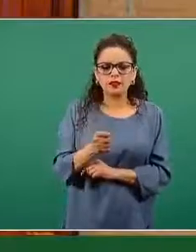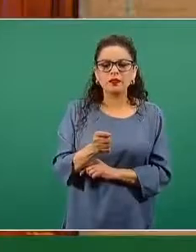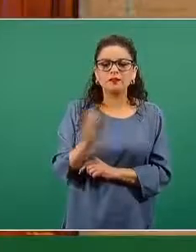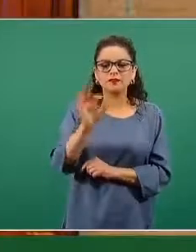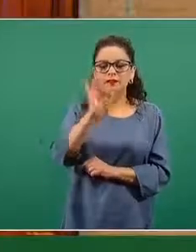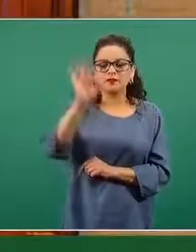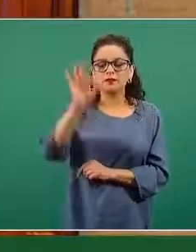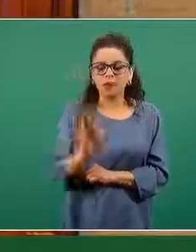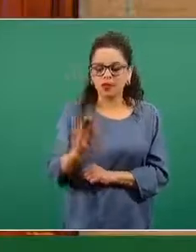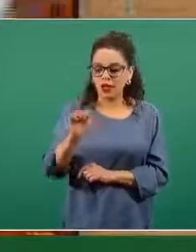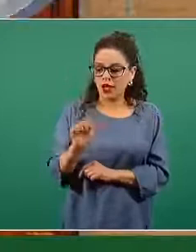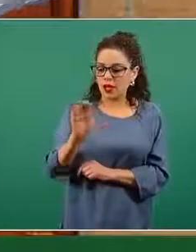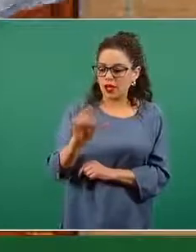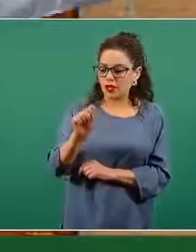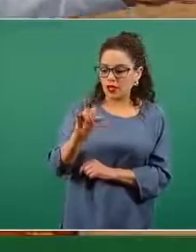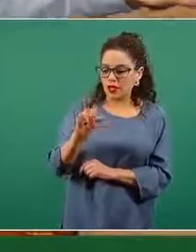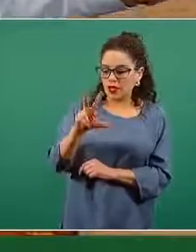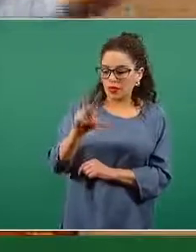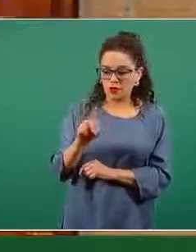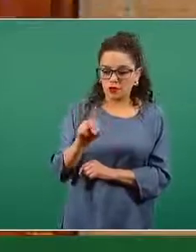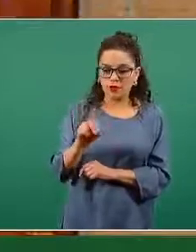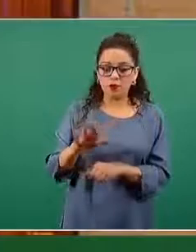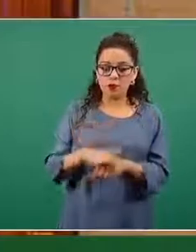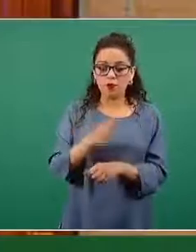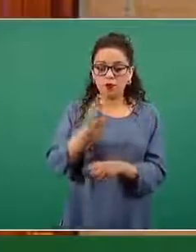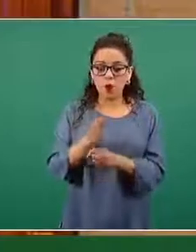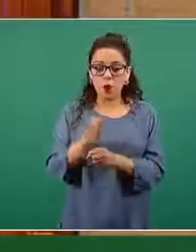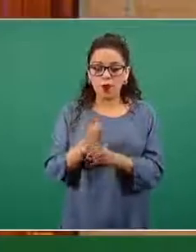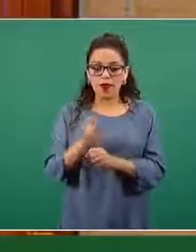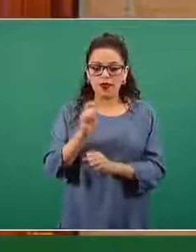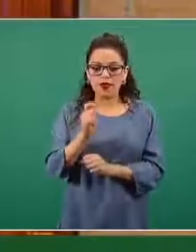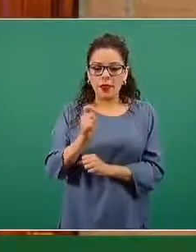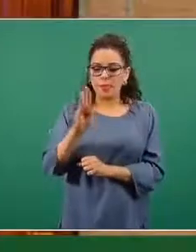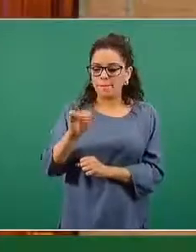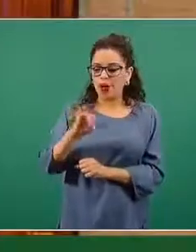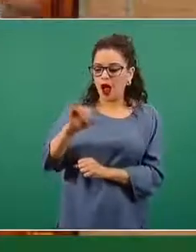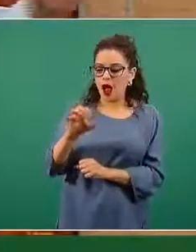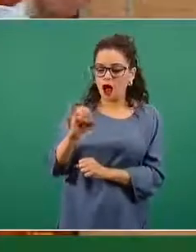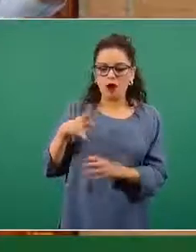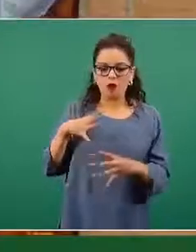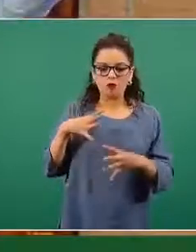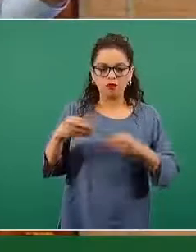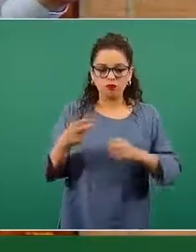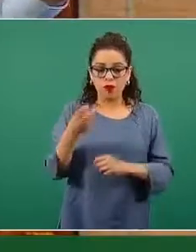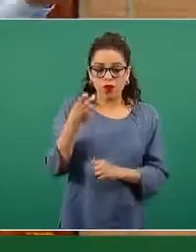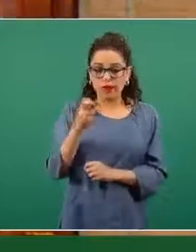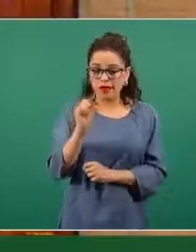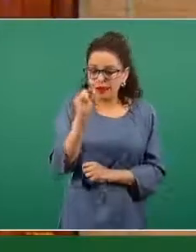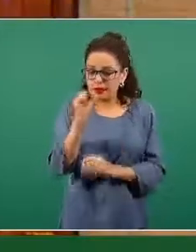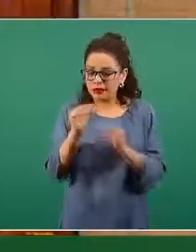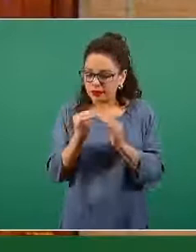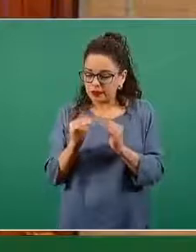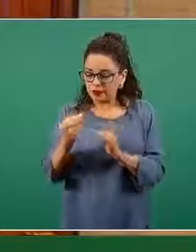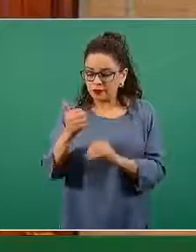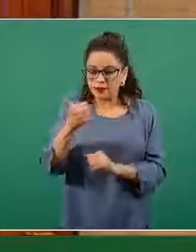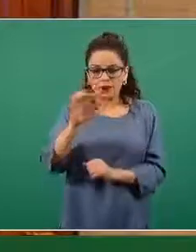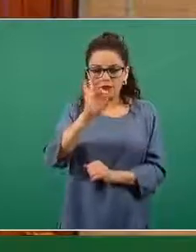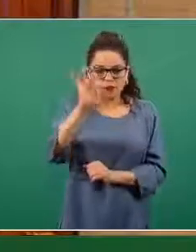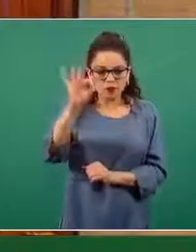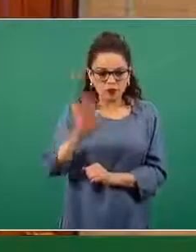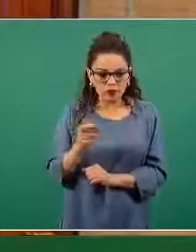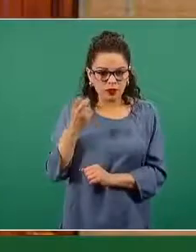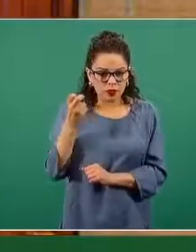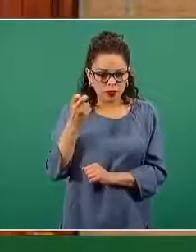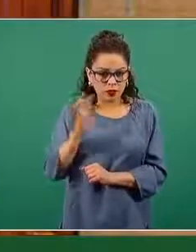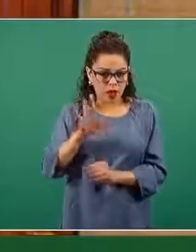activos estimados, dado que estamos en un punto bajo de la transmisión y en donde este incremento del 6% todavía no genera